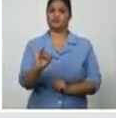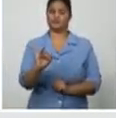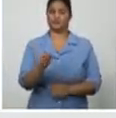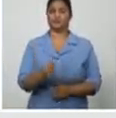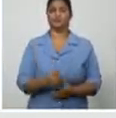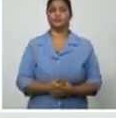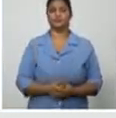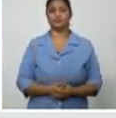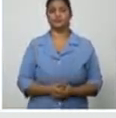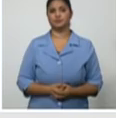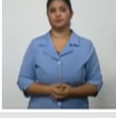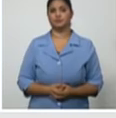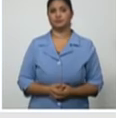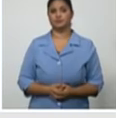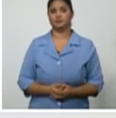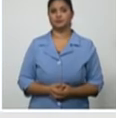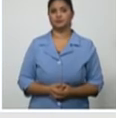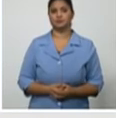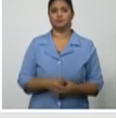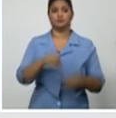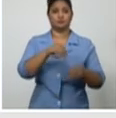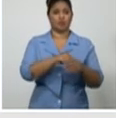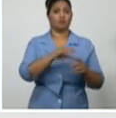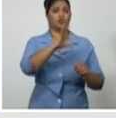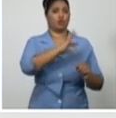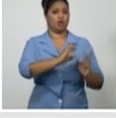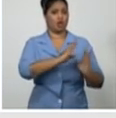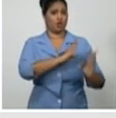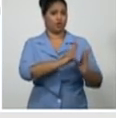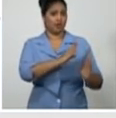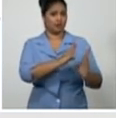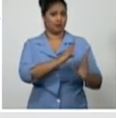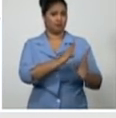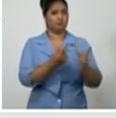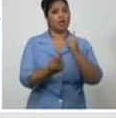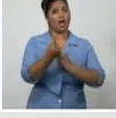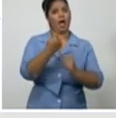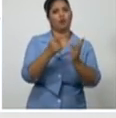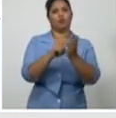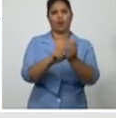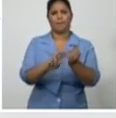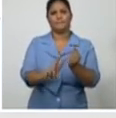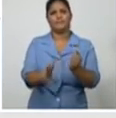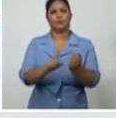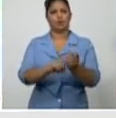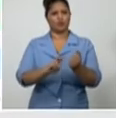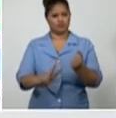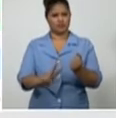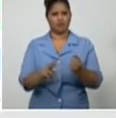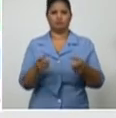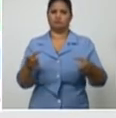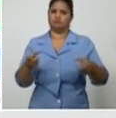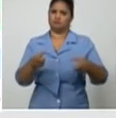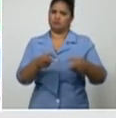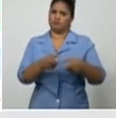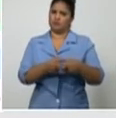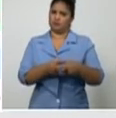que siguen trabajando y logrando resultados en el control. Pero como se puede ver en el